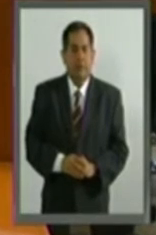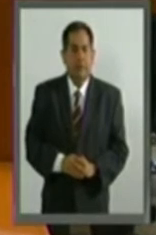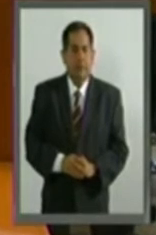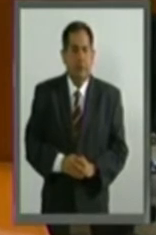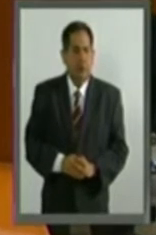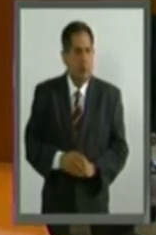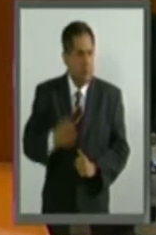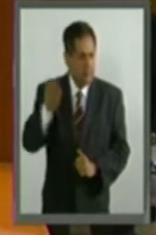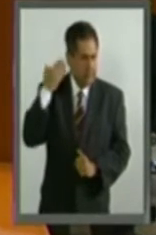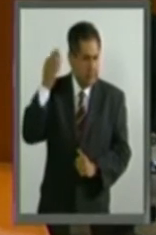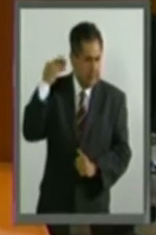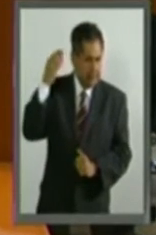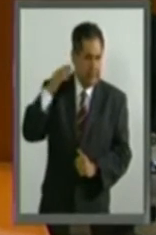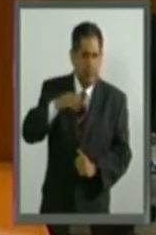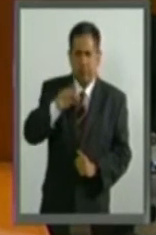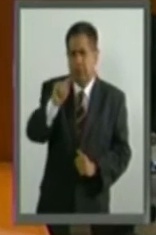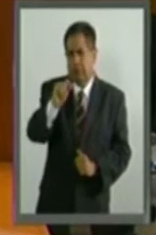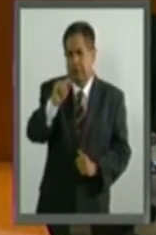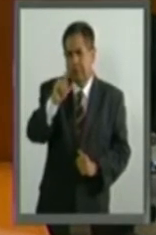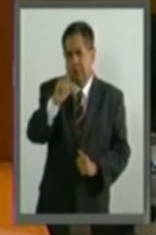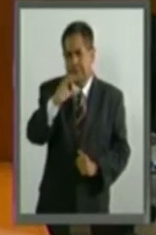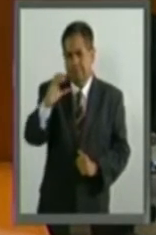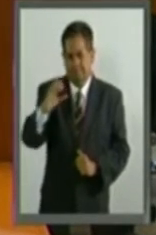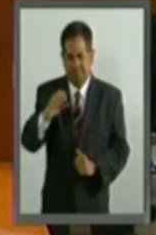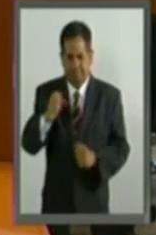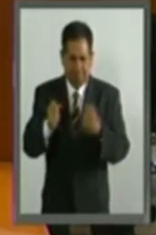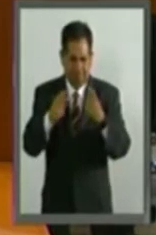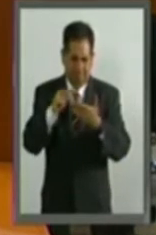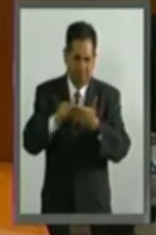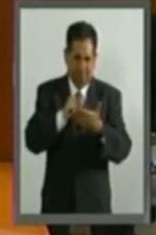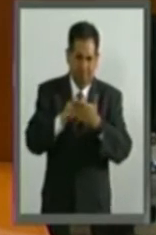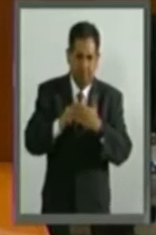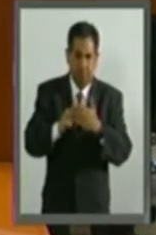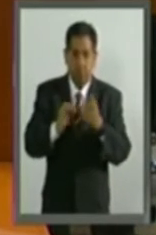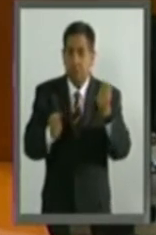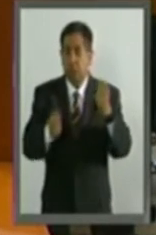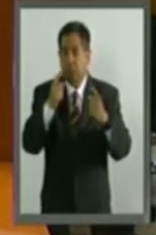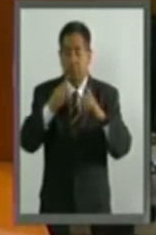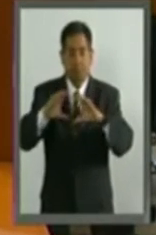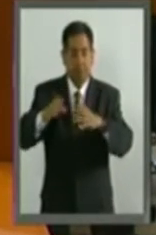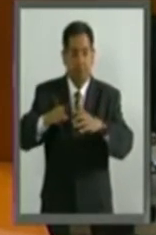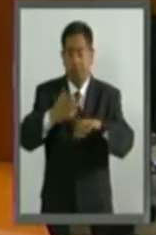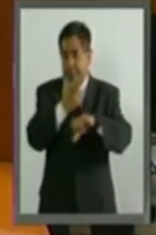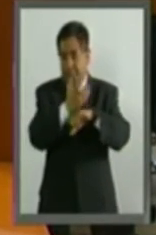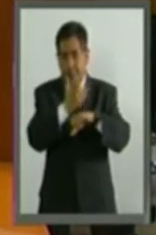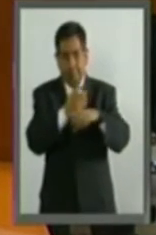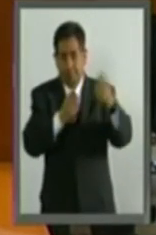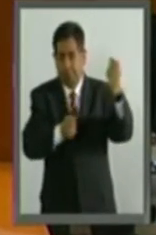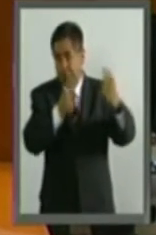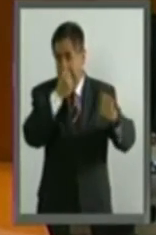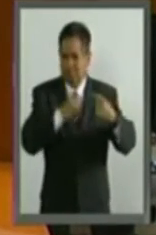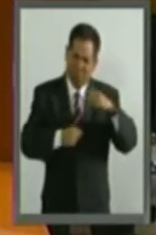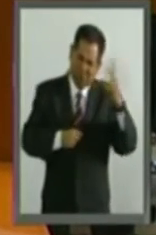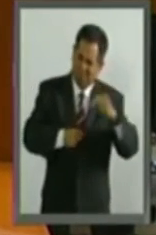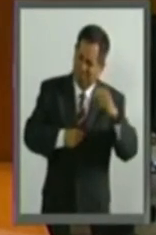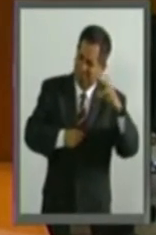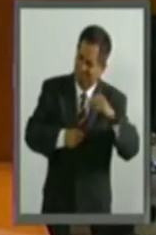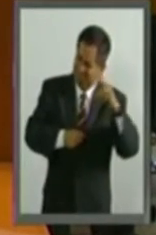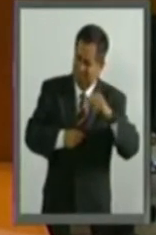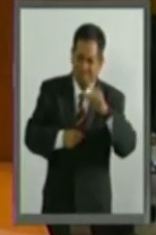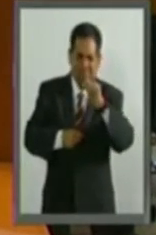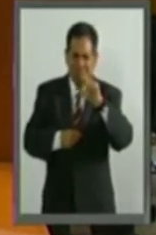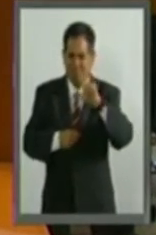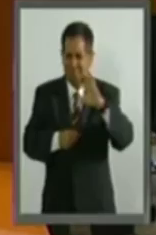Hubo, cuando se firmó el tratado, oposición de amplios sectores de la economía norteamericana